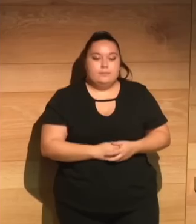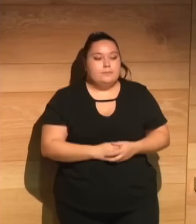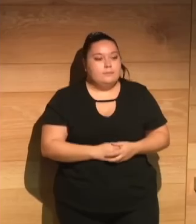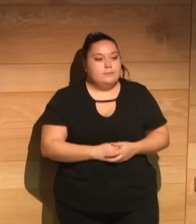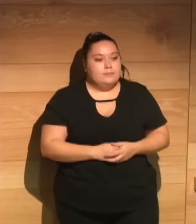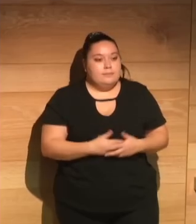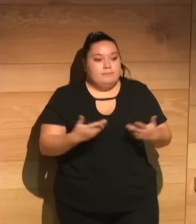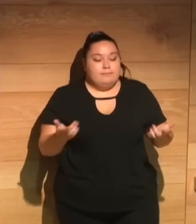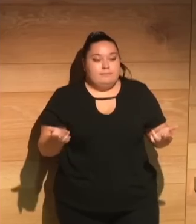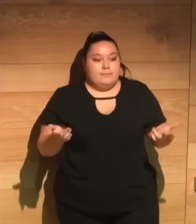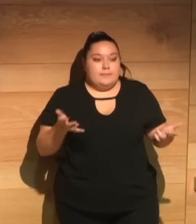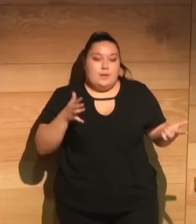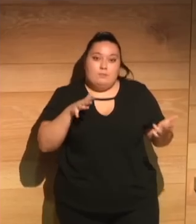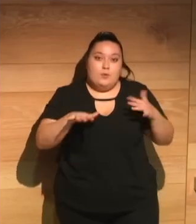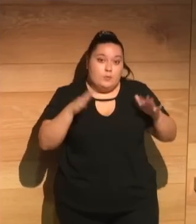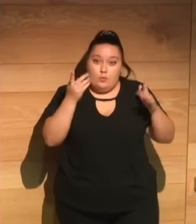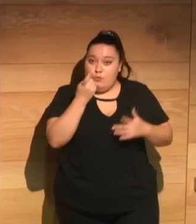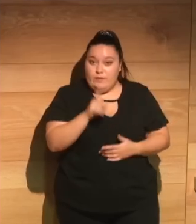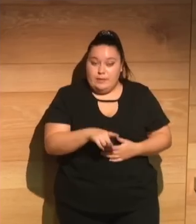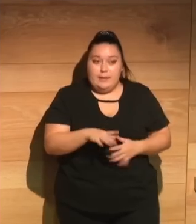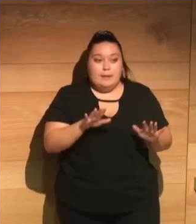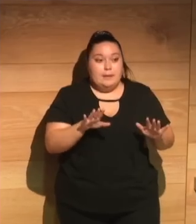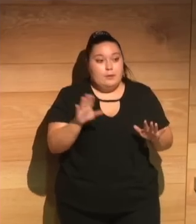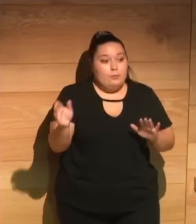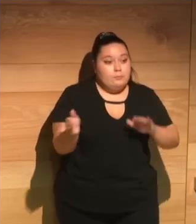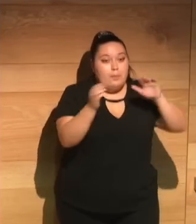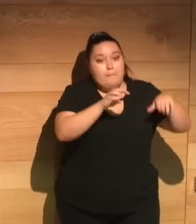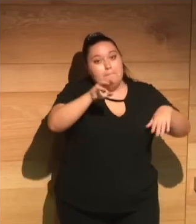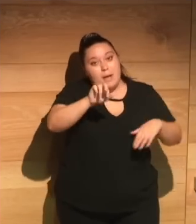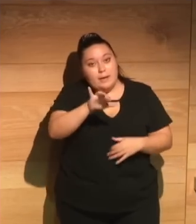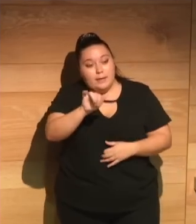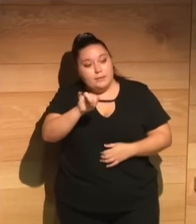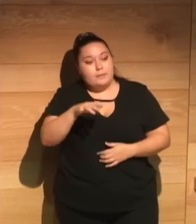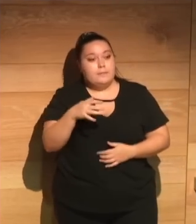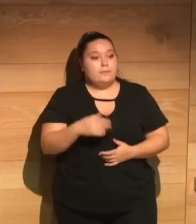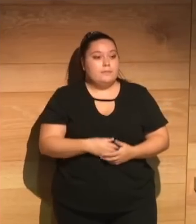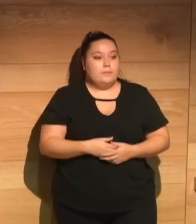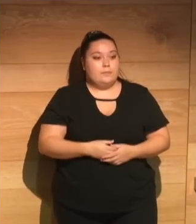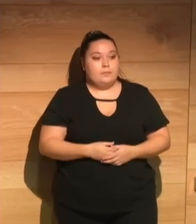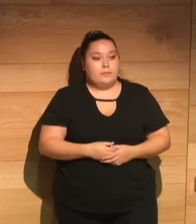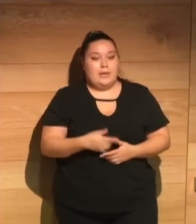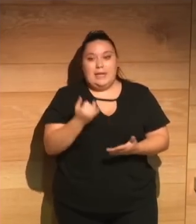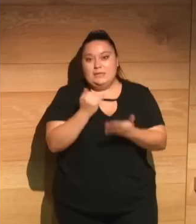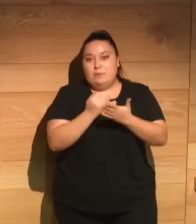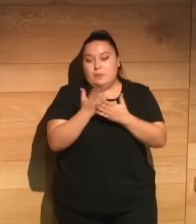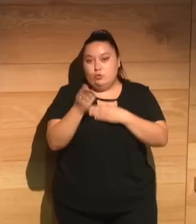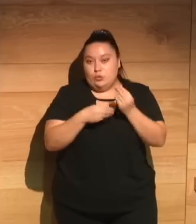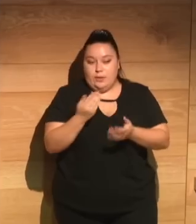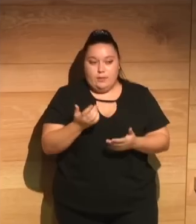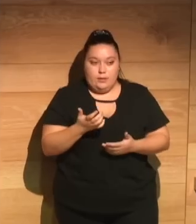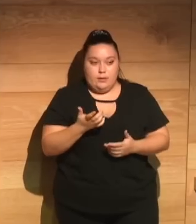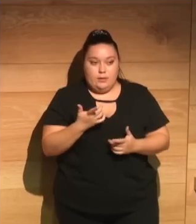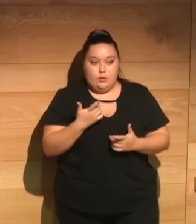ciclo completo. Nuevamente hace falta el movimiento. Y tenemos a Marey haciendo ejercicios, experimentos de este mismo tipo